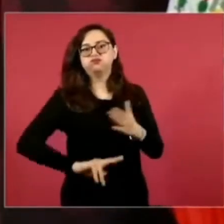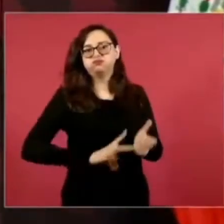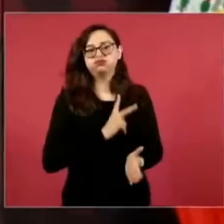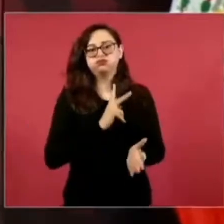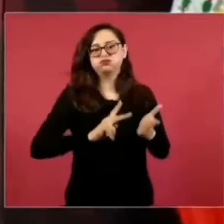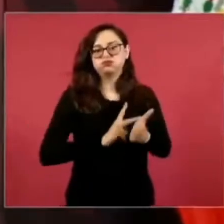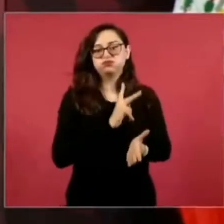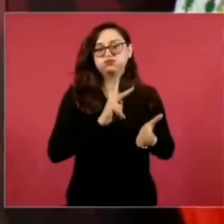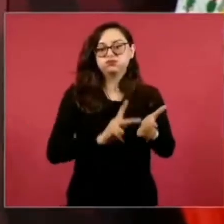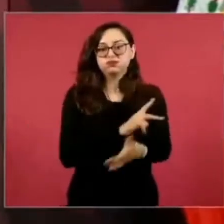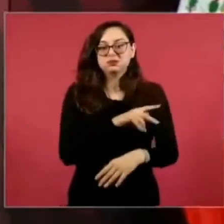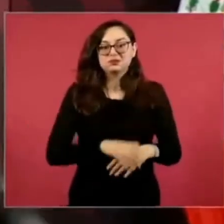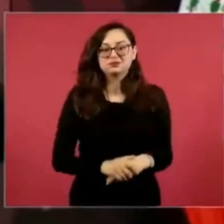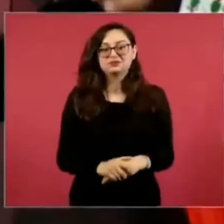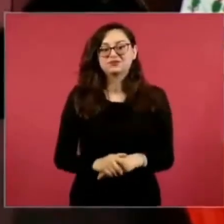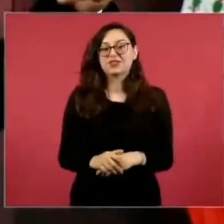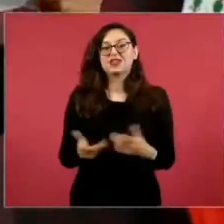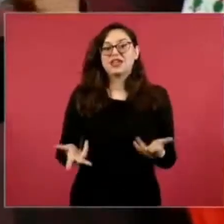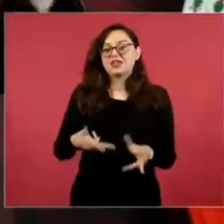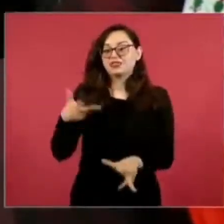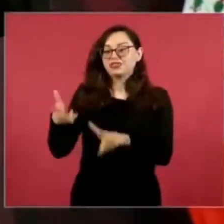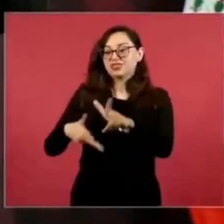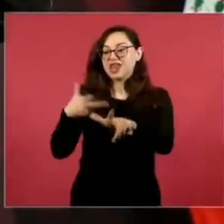en contra del Tren Maya?